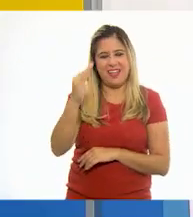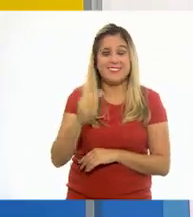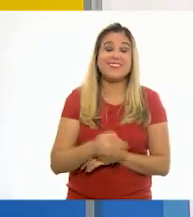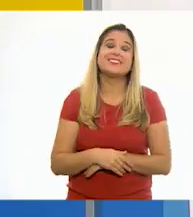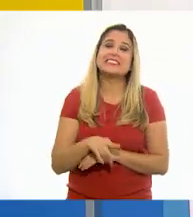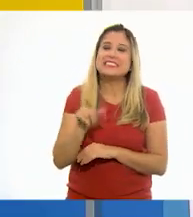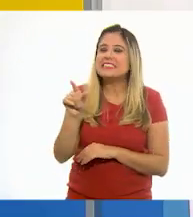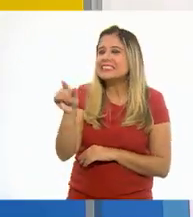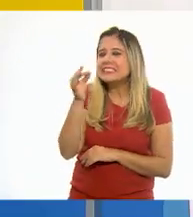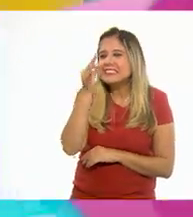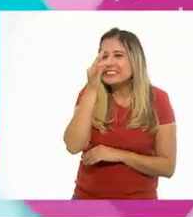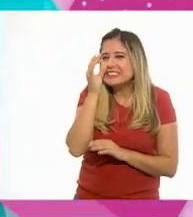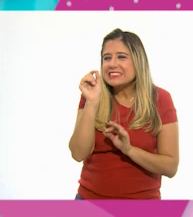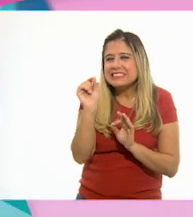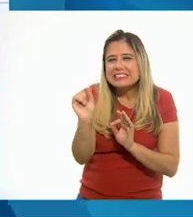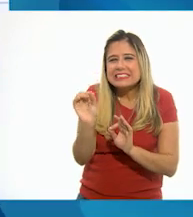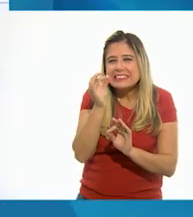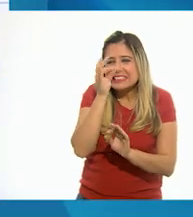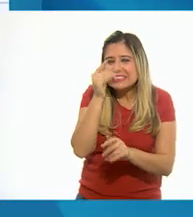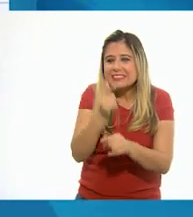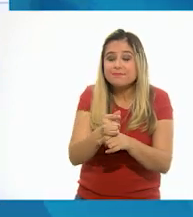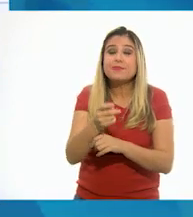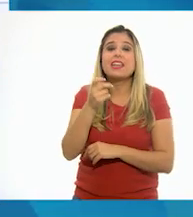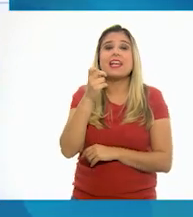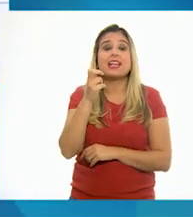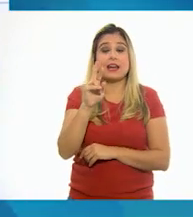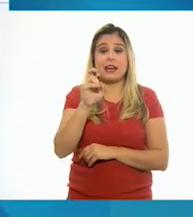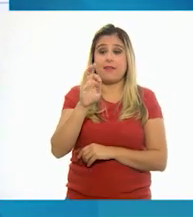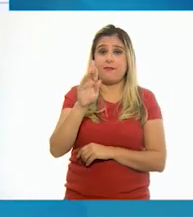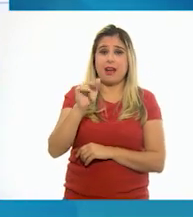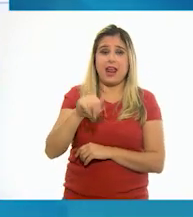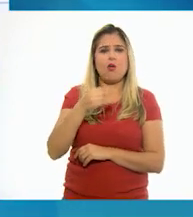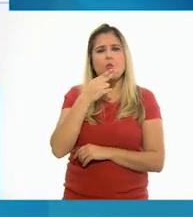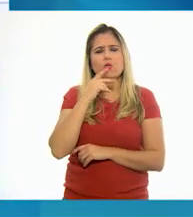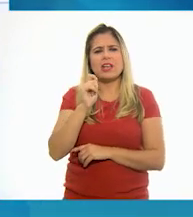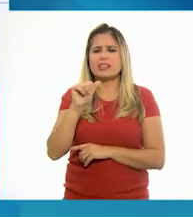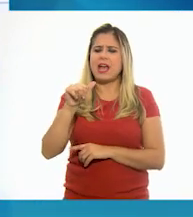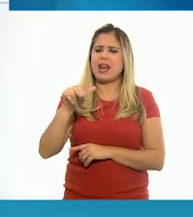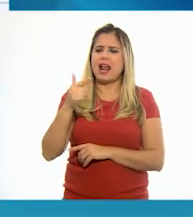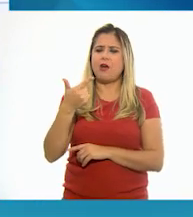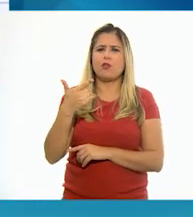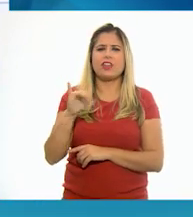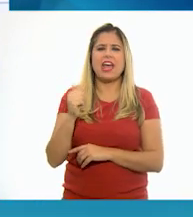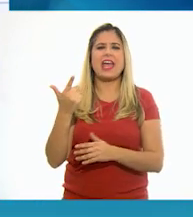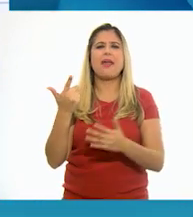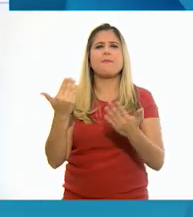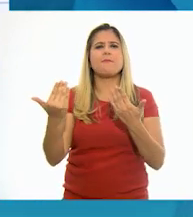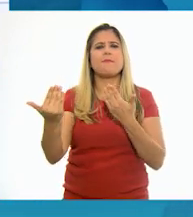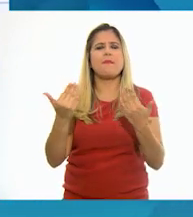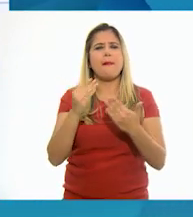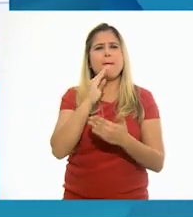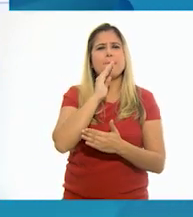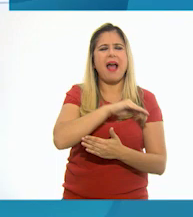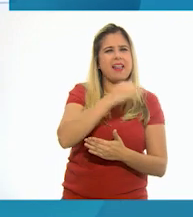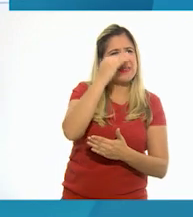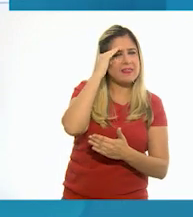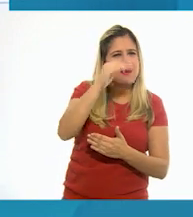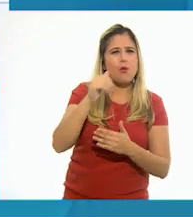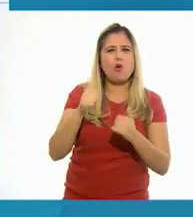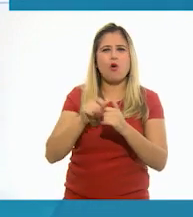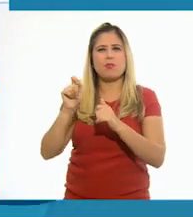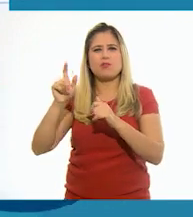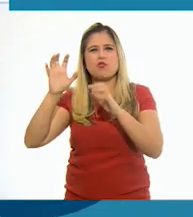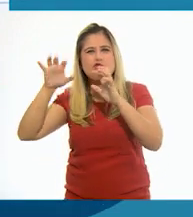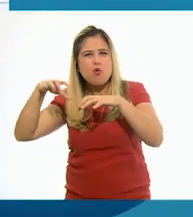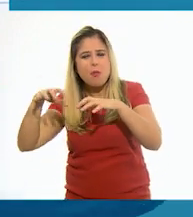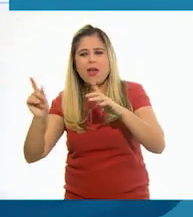Estabas muy cerca, Raulito. Y este refrán también hace uso de la analogía, porque compara el mal tiempo con una situación que va mal o que